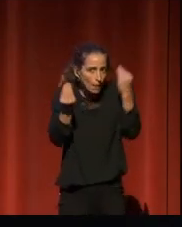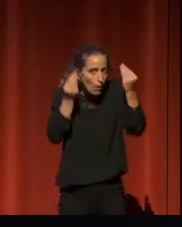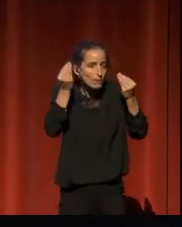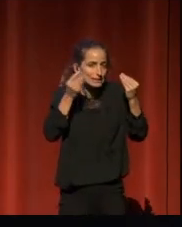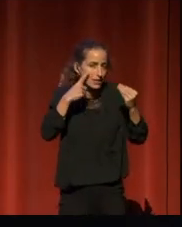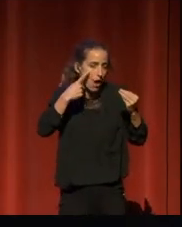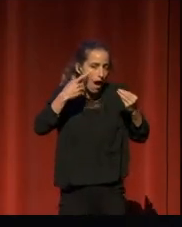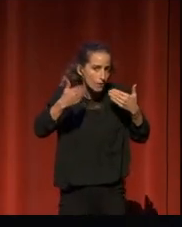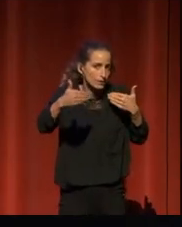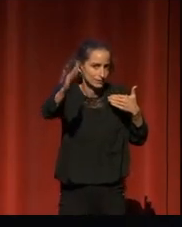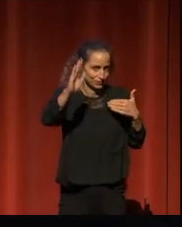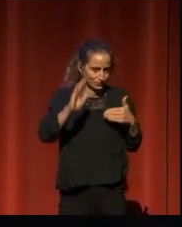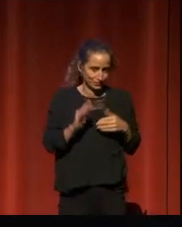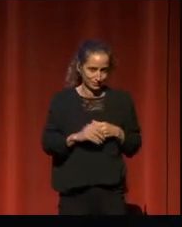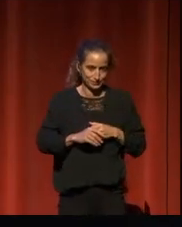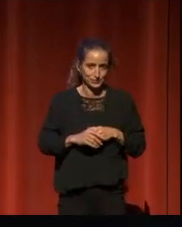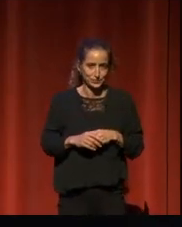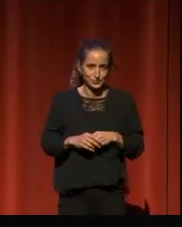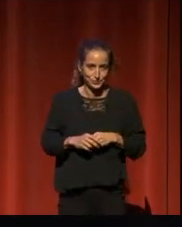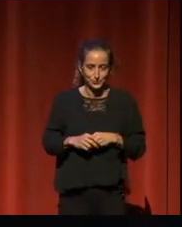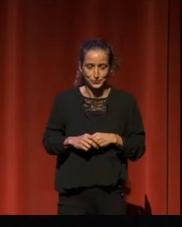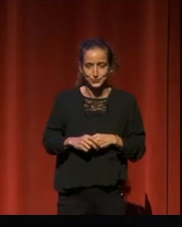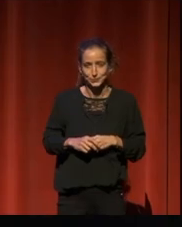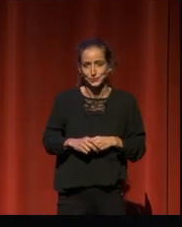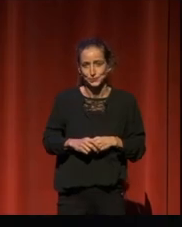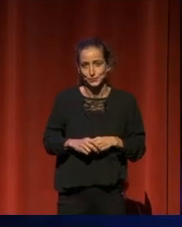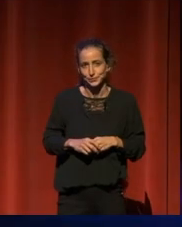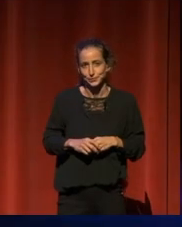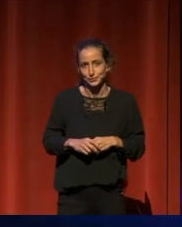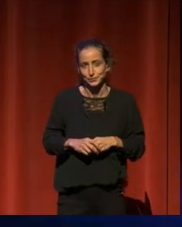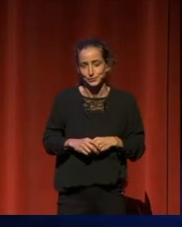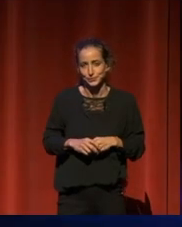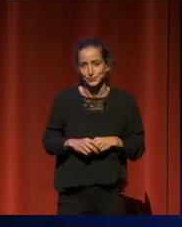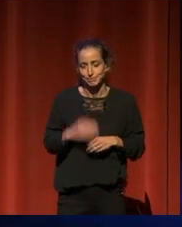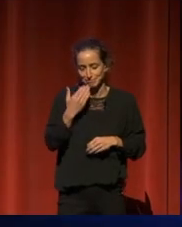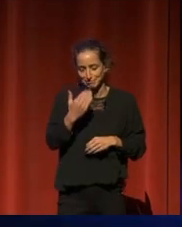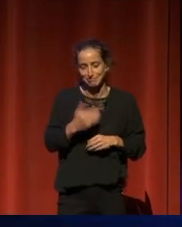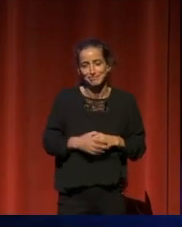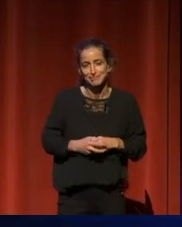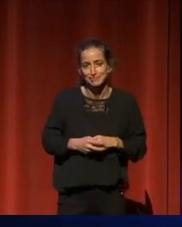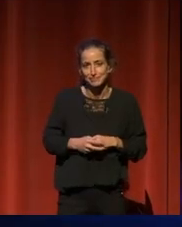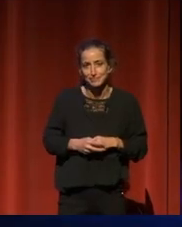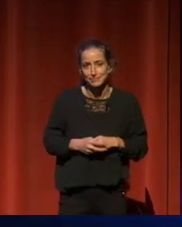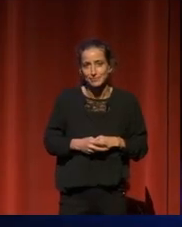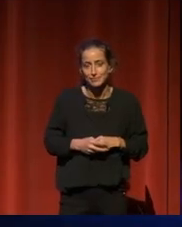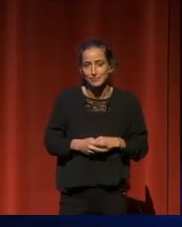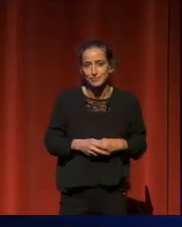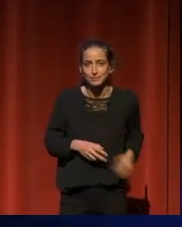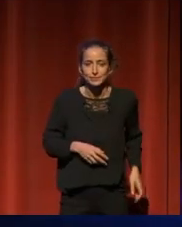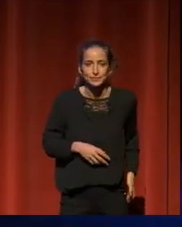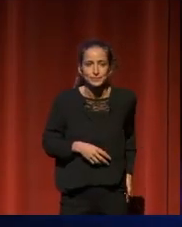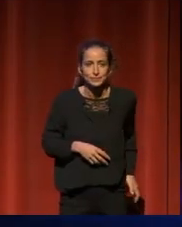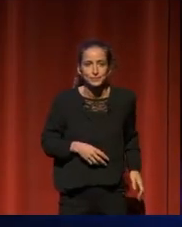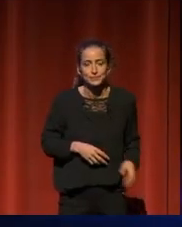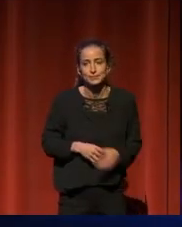es el punto de partida gracias